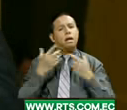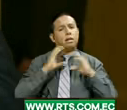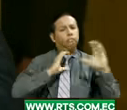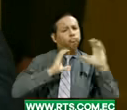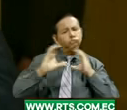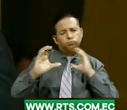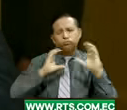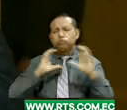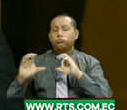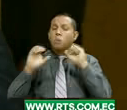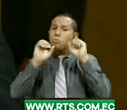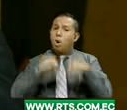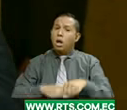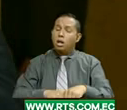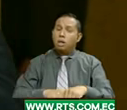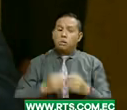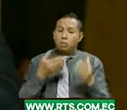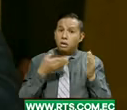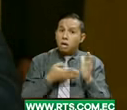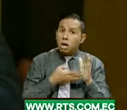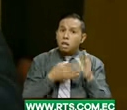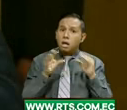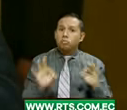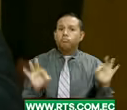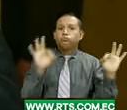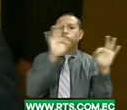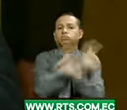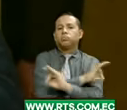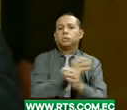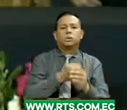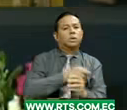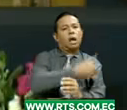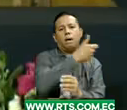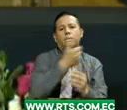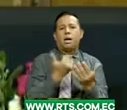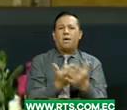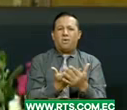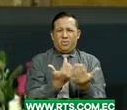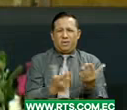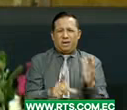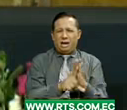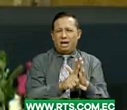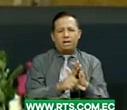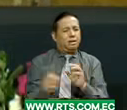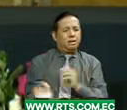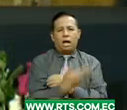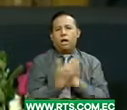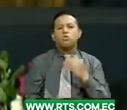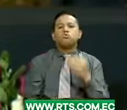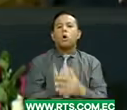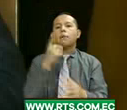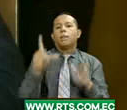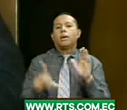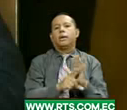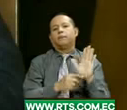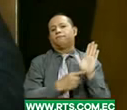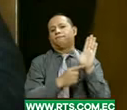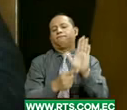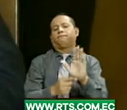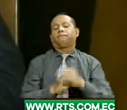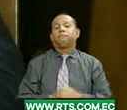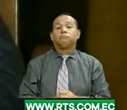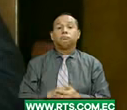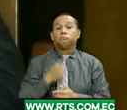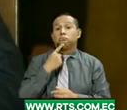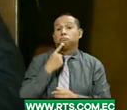a derogar la actual ley de comunicación. Como un adelanto dentro de su gestión, Lasso confirmó que se alista una serie de ideas